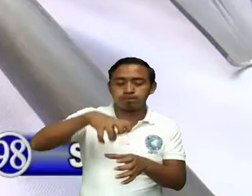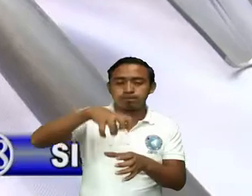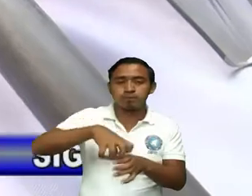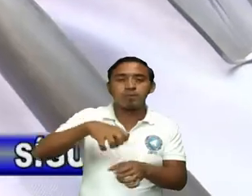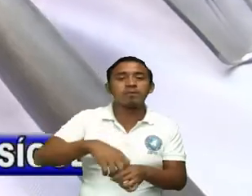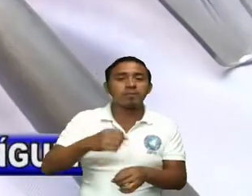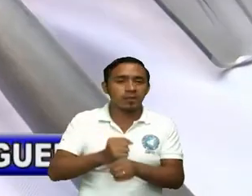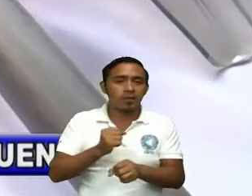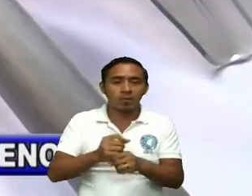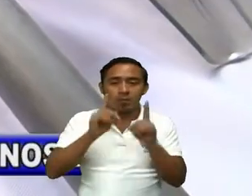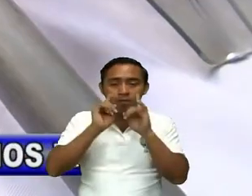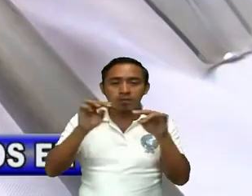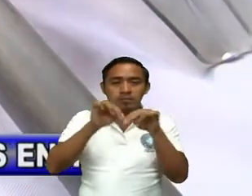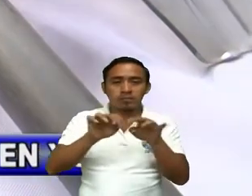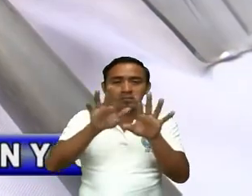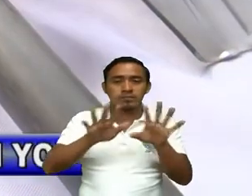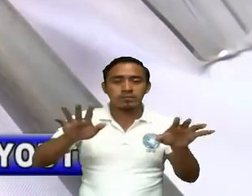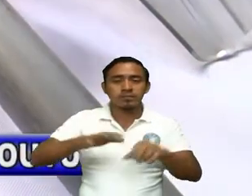ambiente.